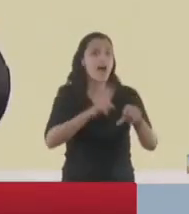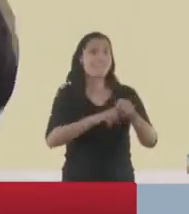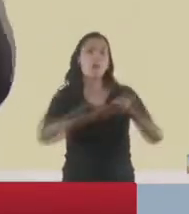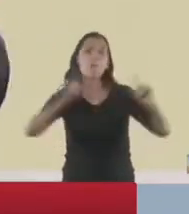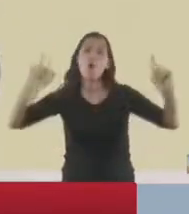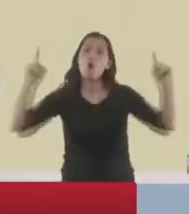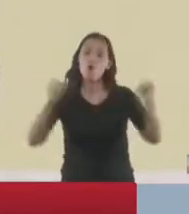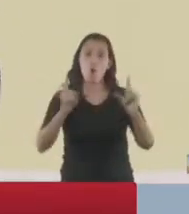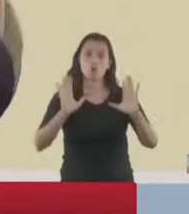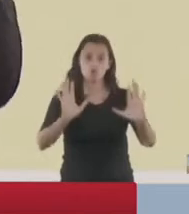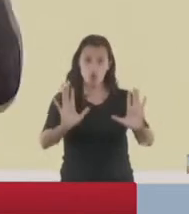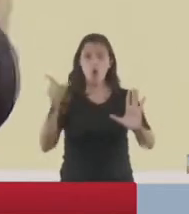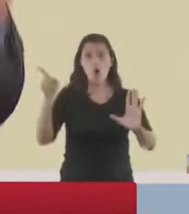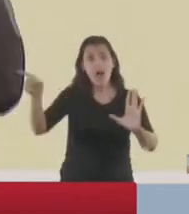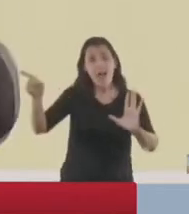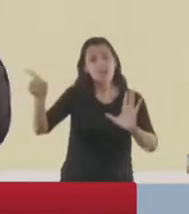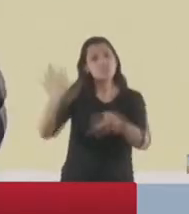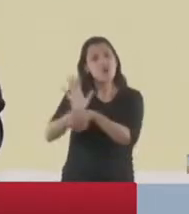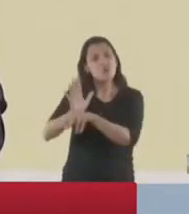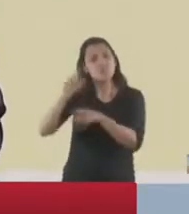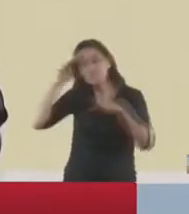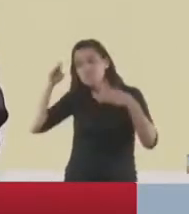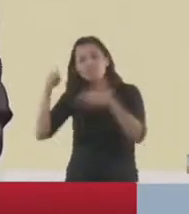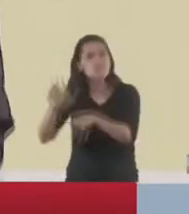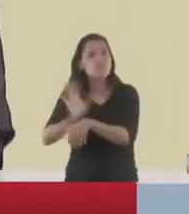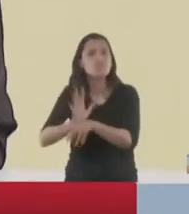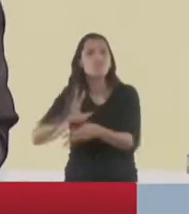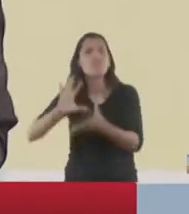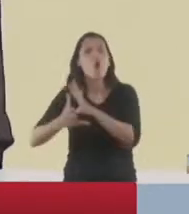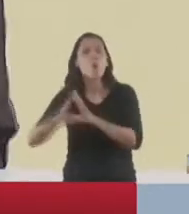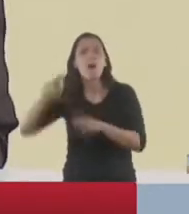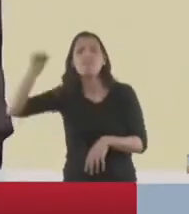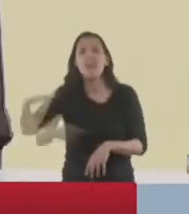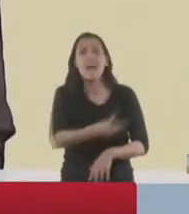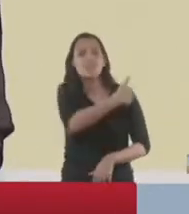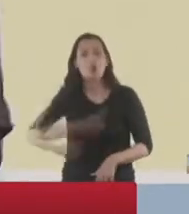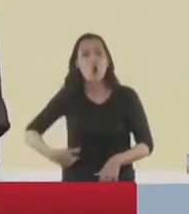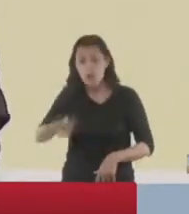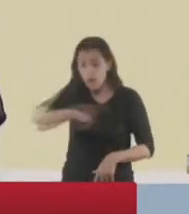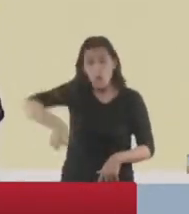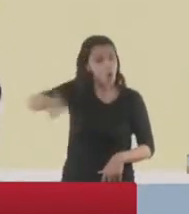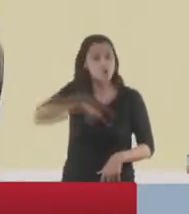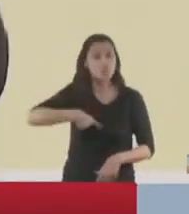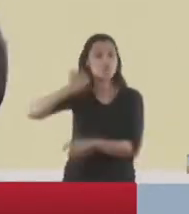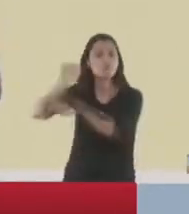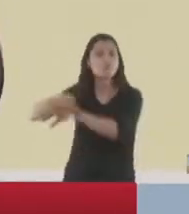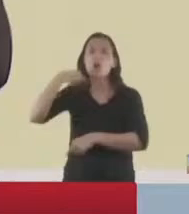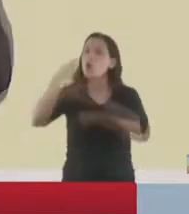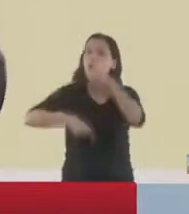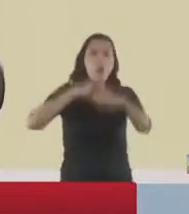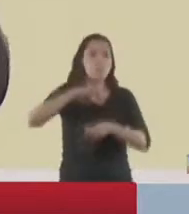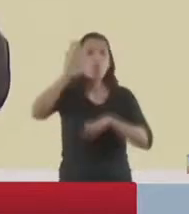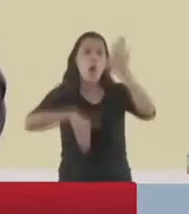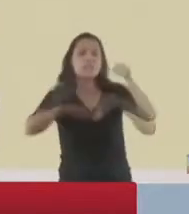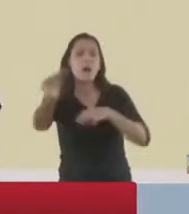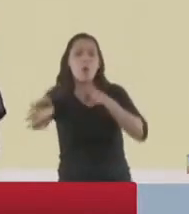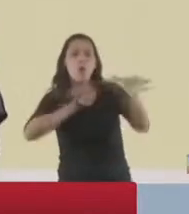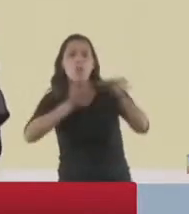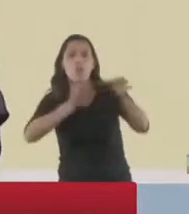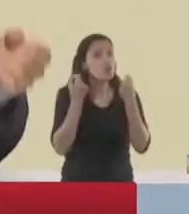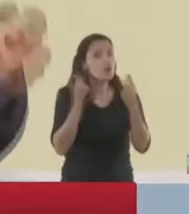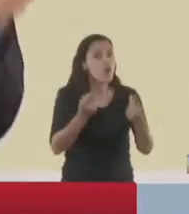paga todos los costos de tener muchos dólares distintos pero no tiene el beneficio financiero de liberar el camino para que entren dólares